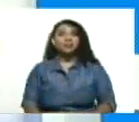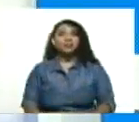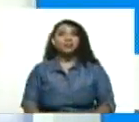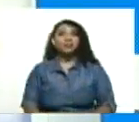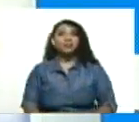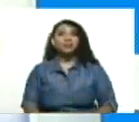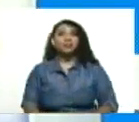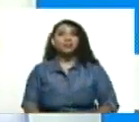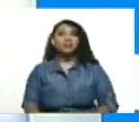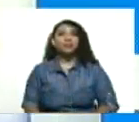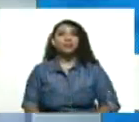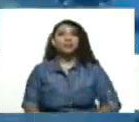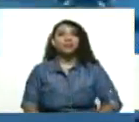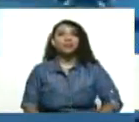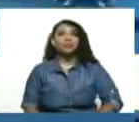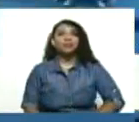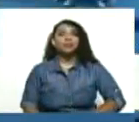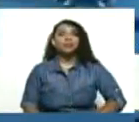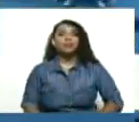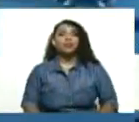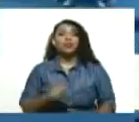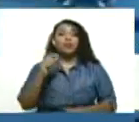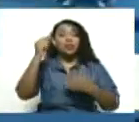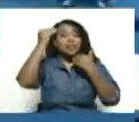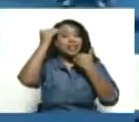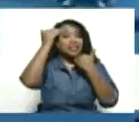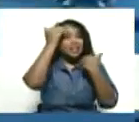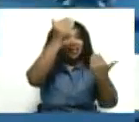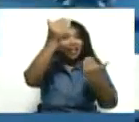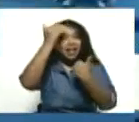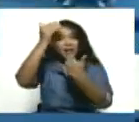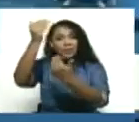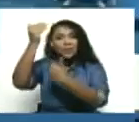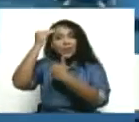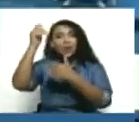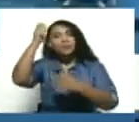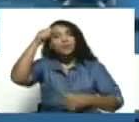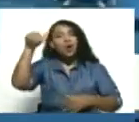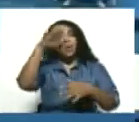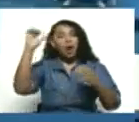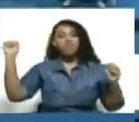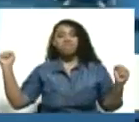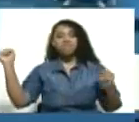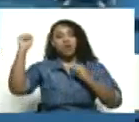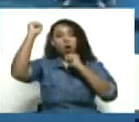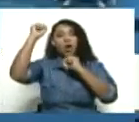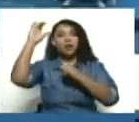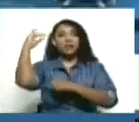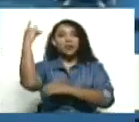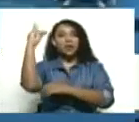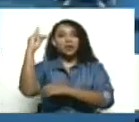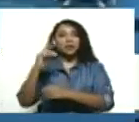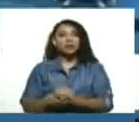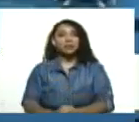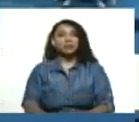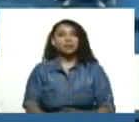un saludo al Heroico pueblo de Bolivia